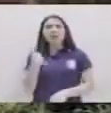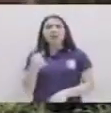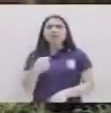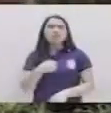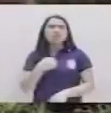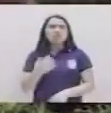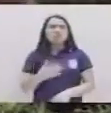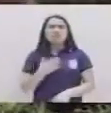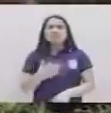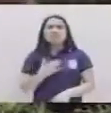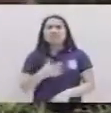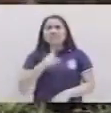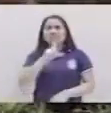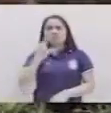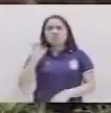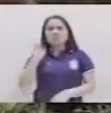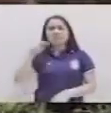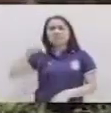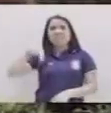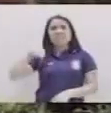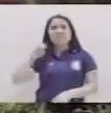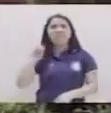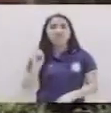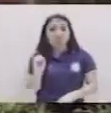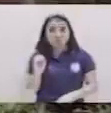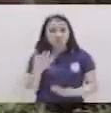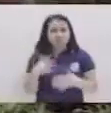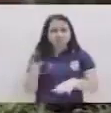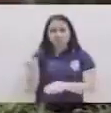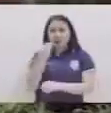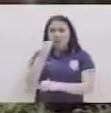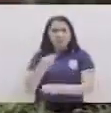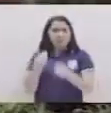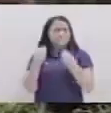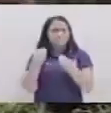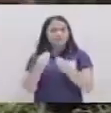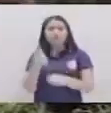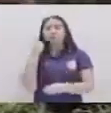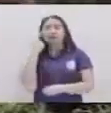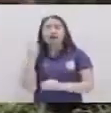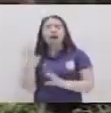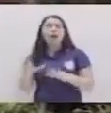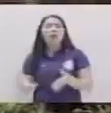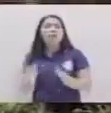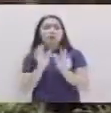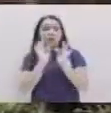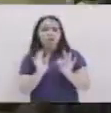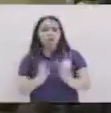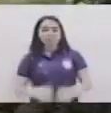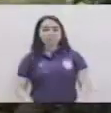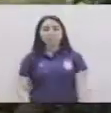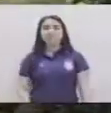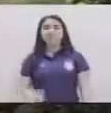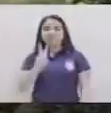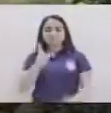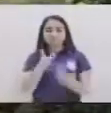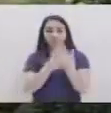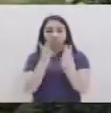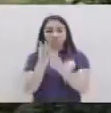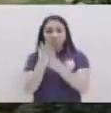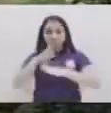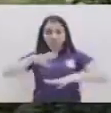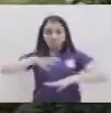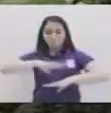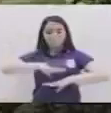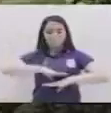simular que realmente estamos muy llenos, ya que esta seña es muy icónica o muy visual y lo que hace es que utilizaremos nuestras dos